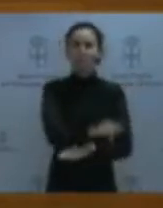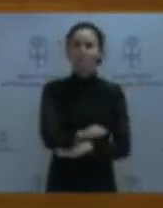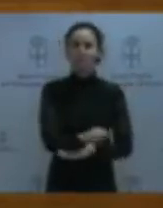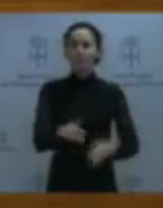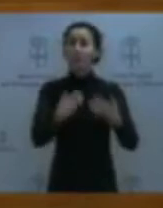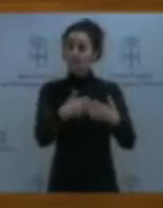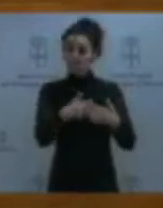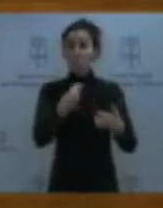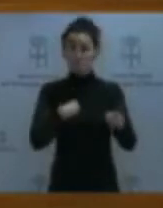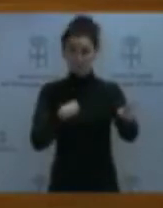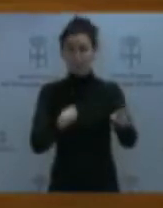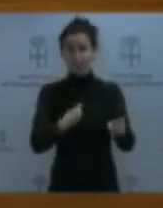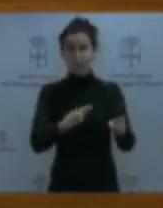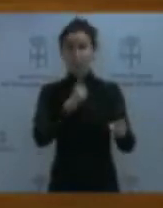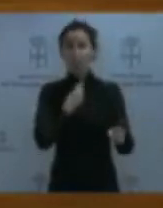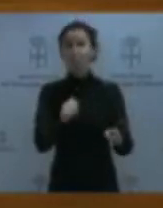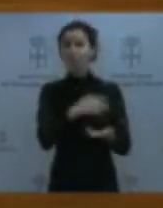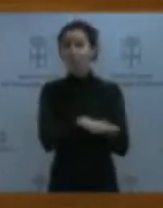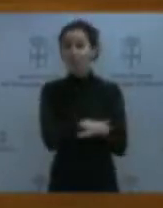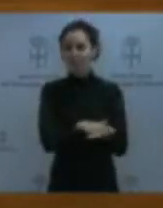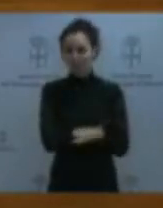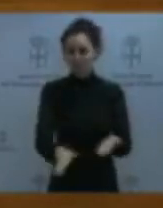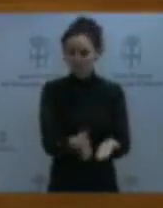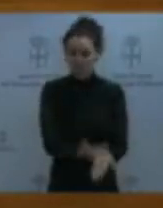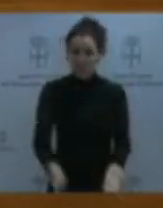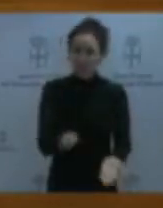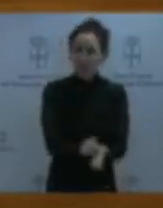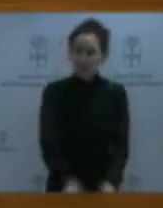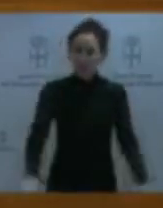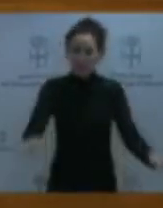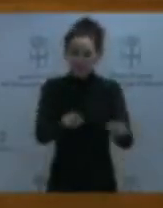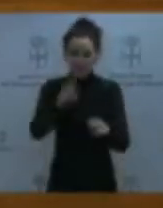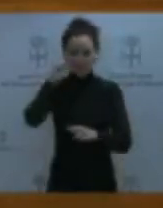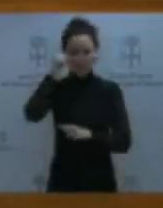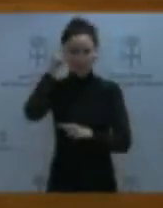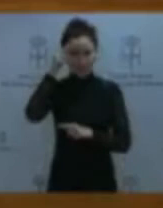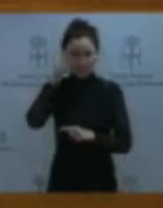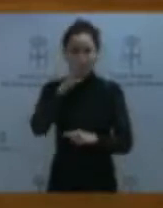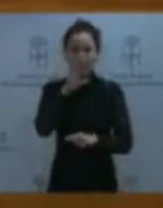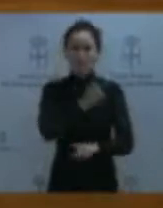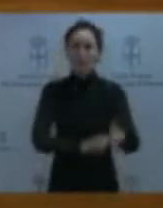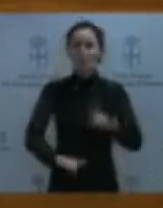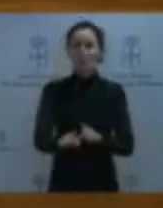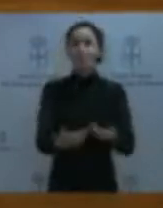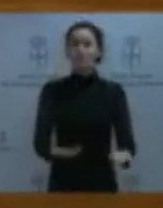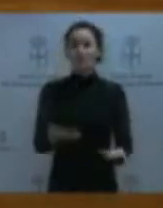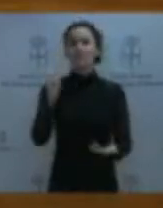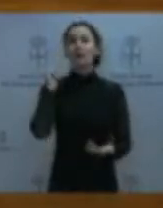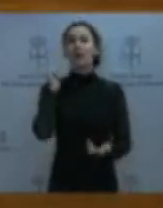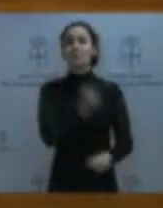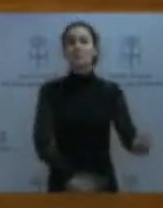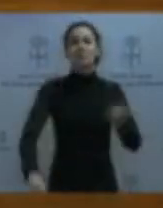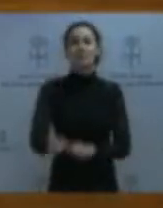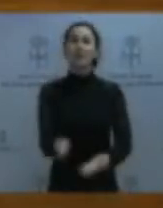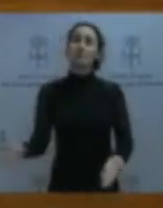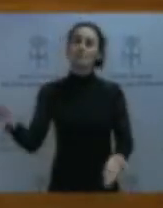que usted se refiere, que ya no existen, pero que existen y están preocupadas por este problema, y tendríamos más problemas también